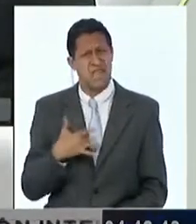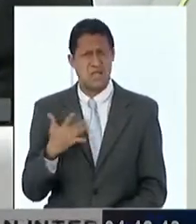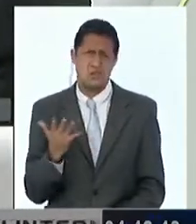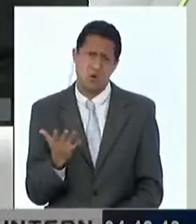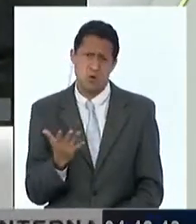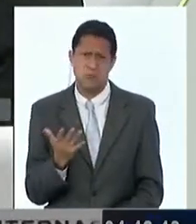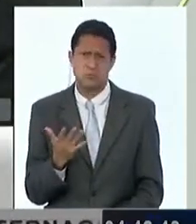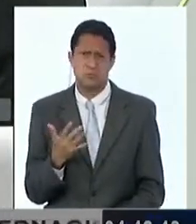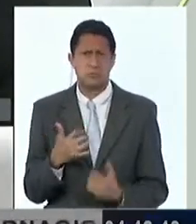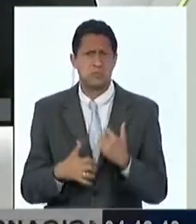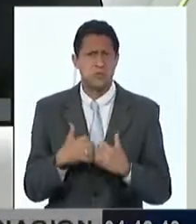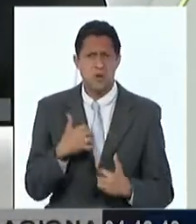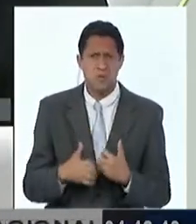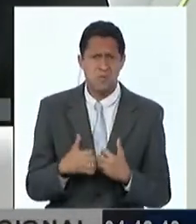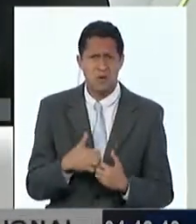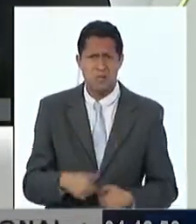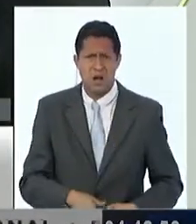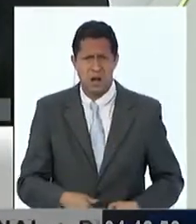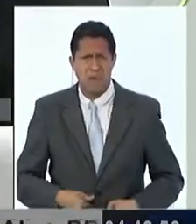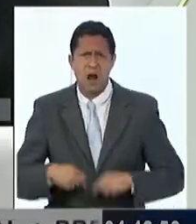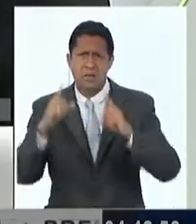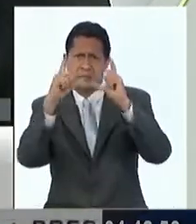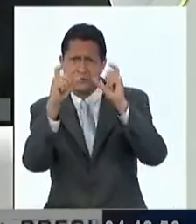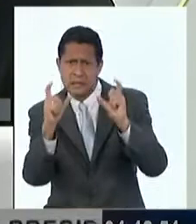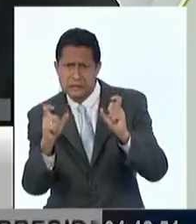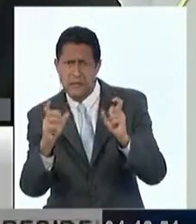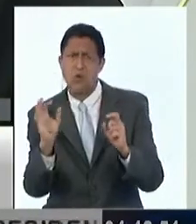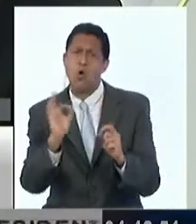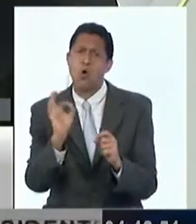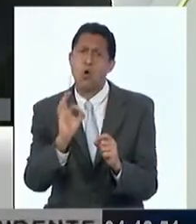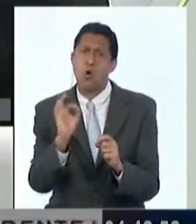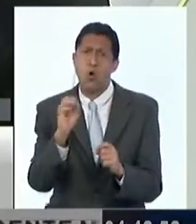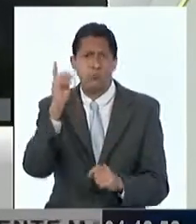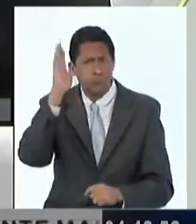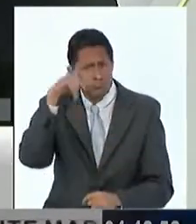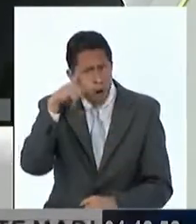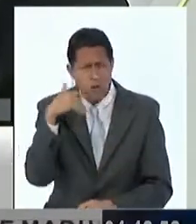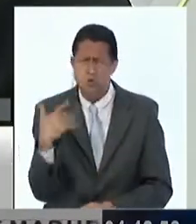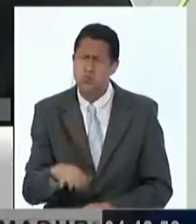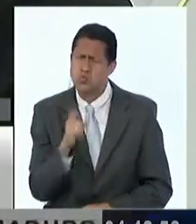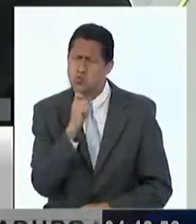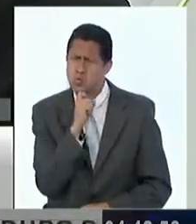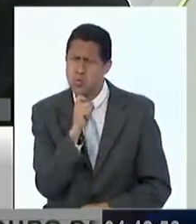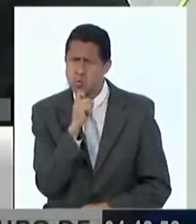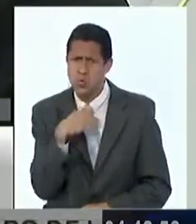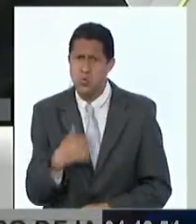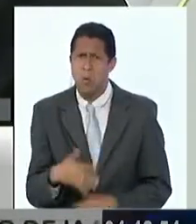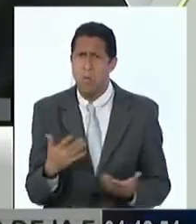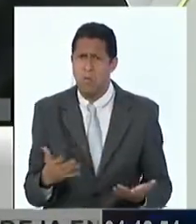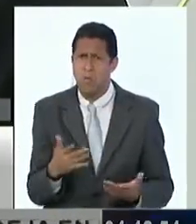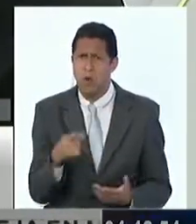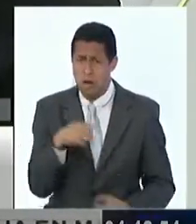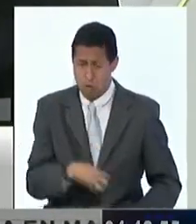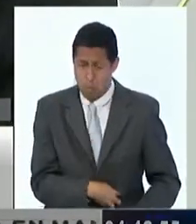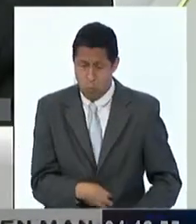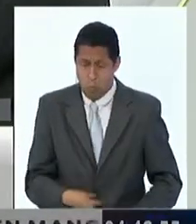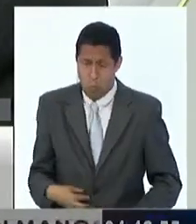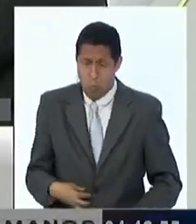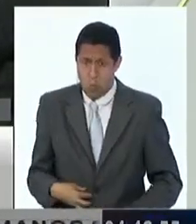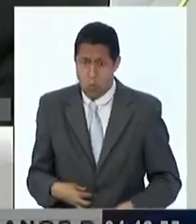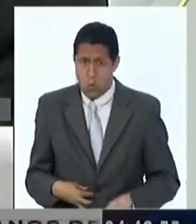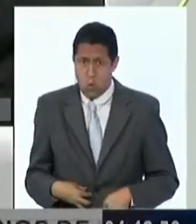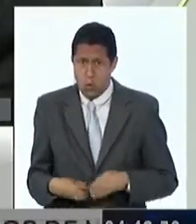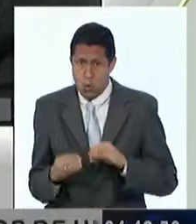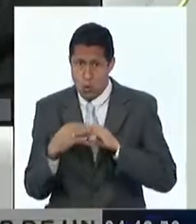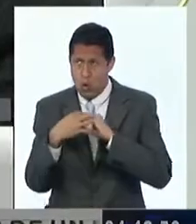trastornos de la vista intestinal o urinarios porque es justamente son estos miomas típicos sub